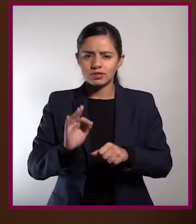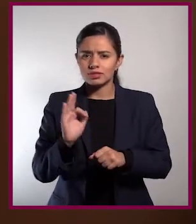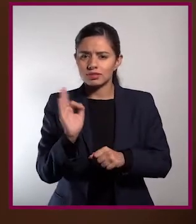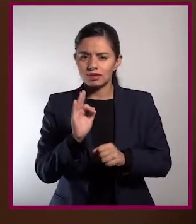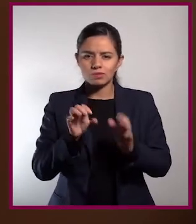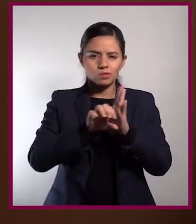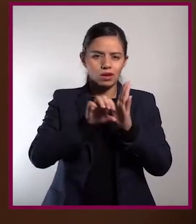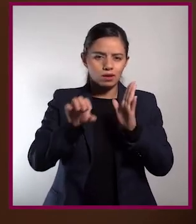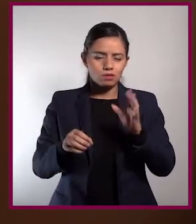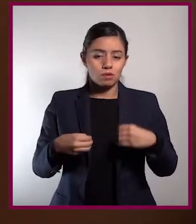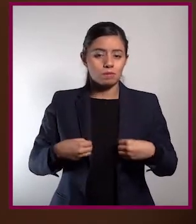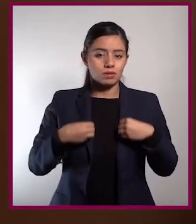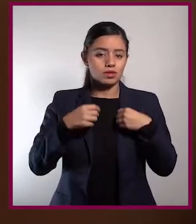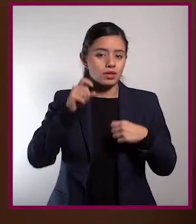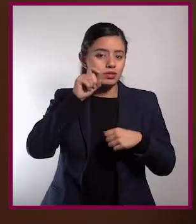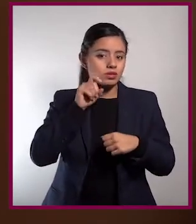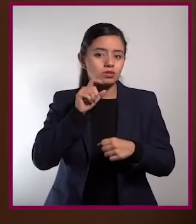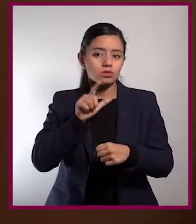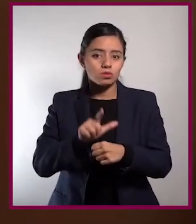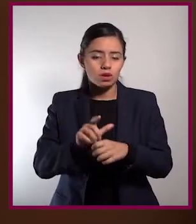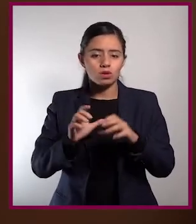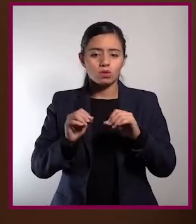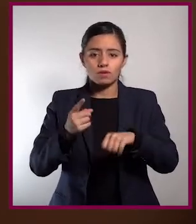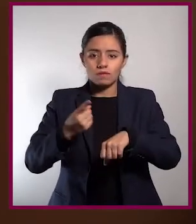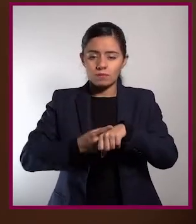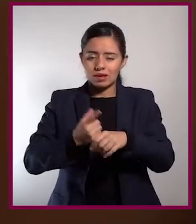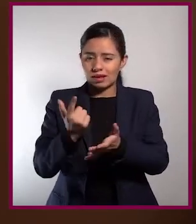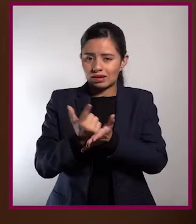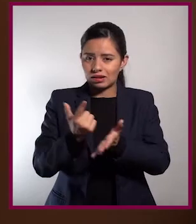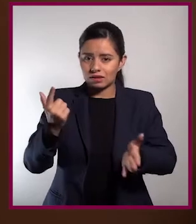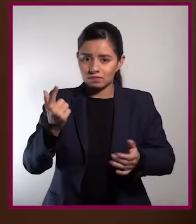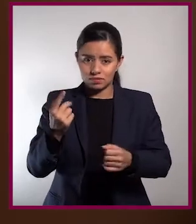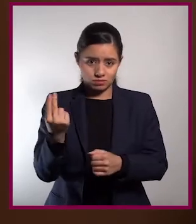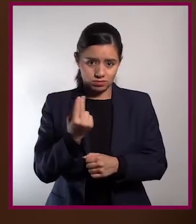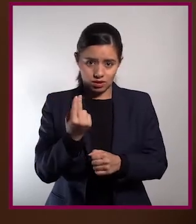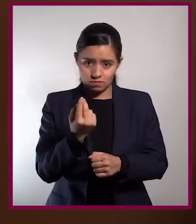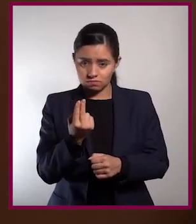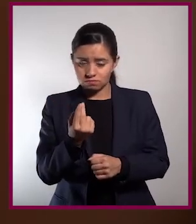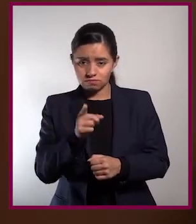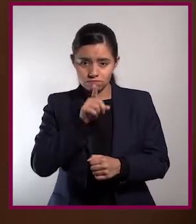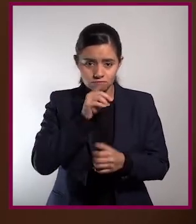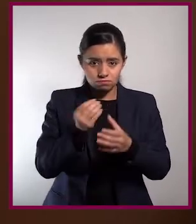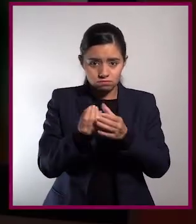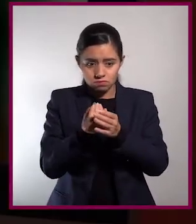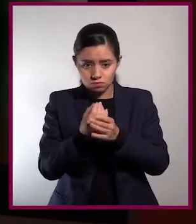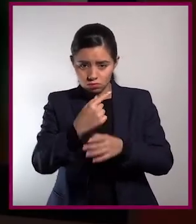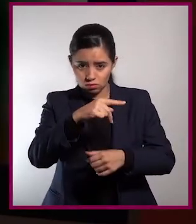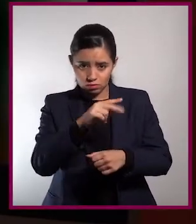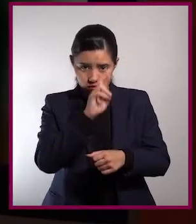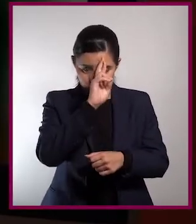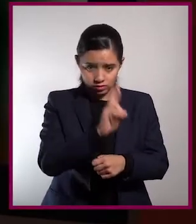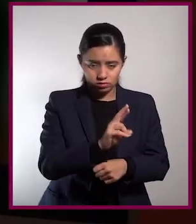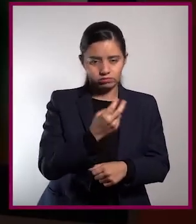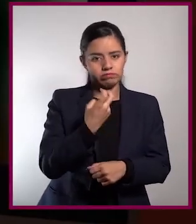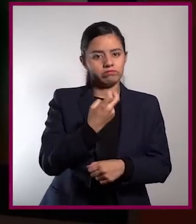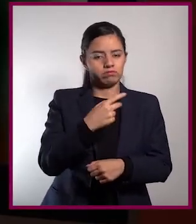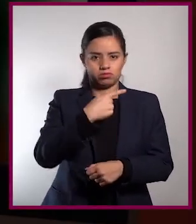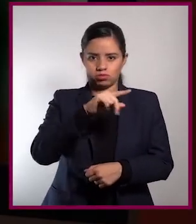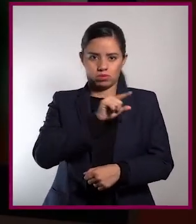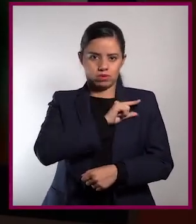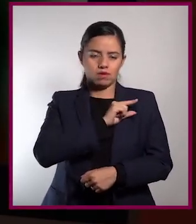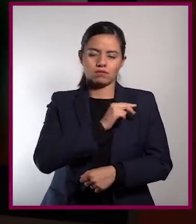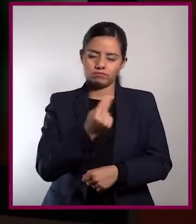delicada como la vida sexual o una enfermedad grave ¿solo puede quedar entre el paciente y el médico? Es uno de los derechos del paciente,